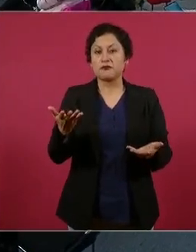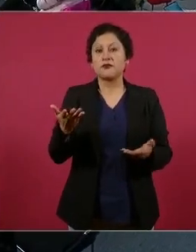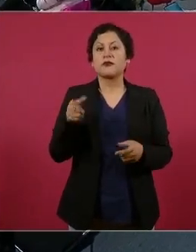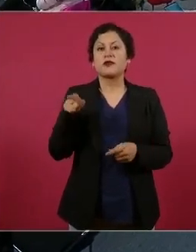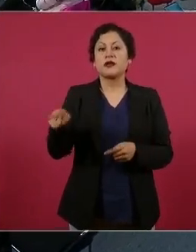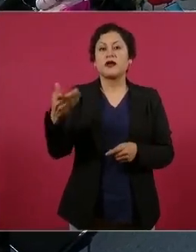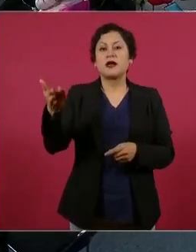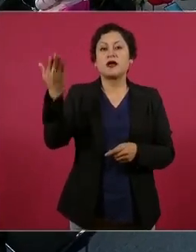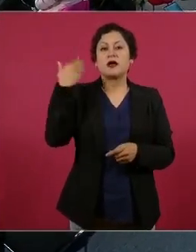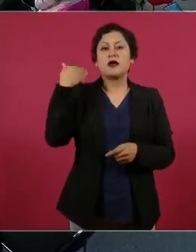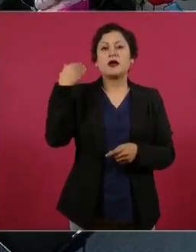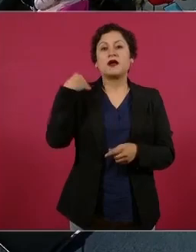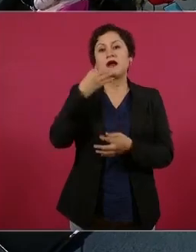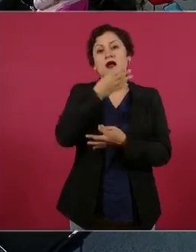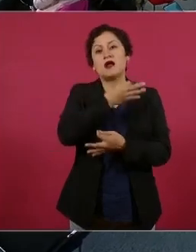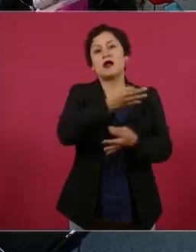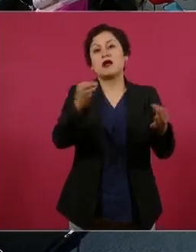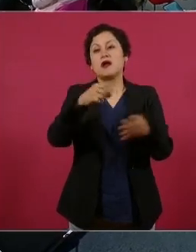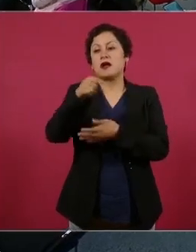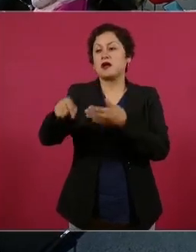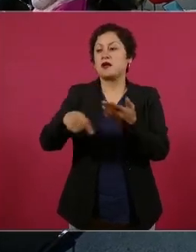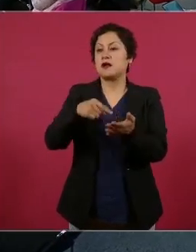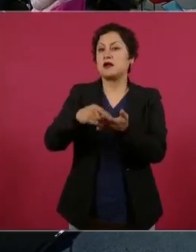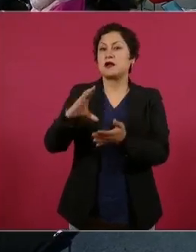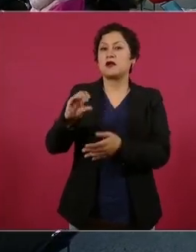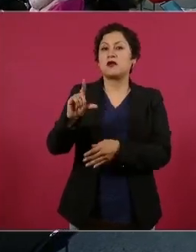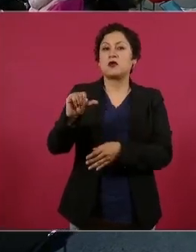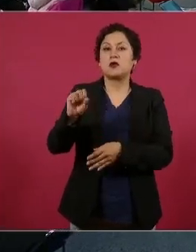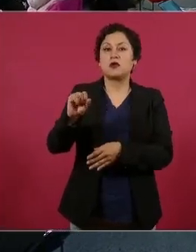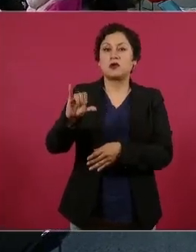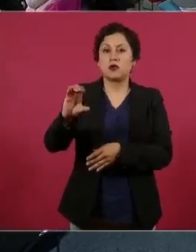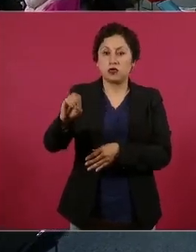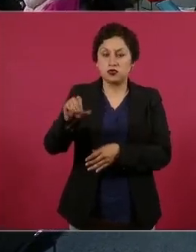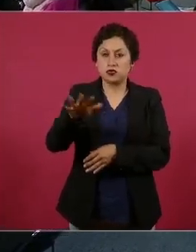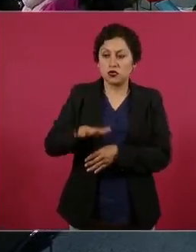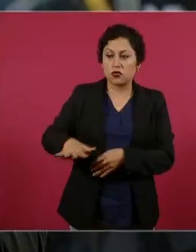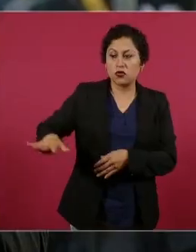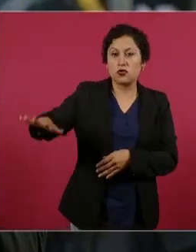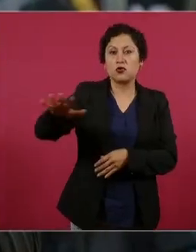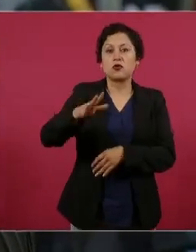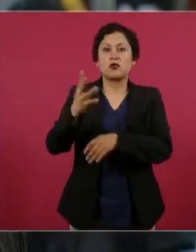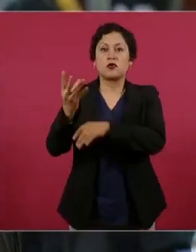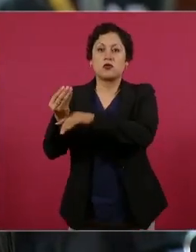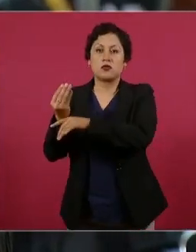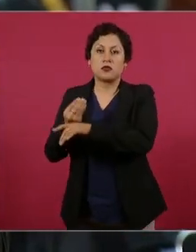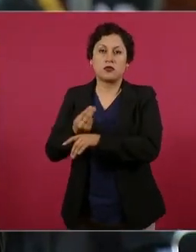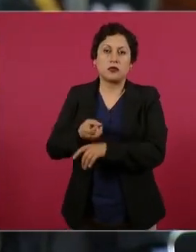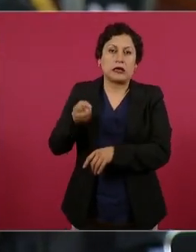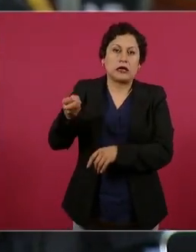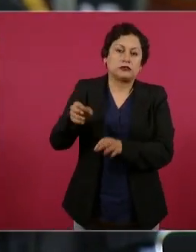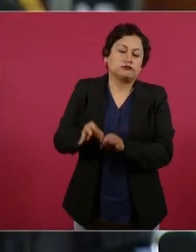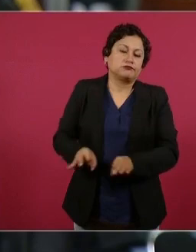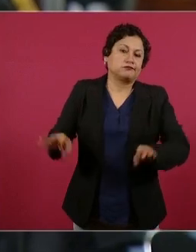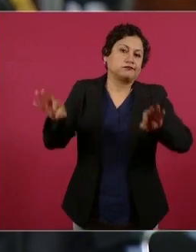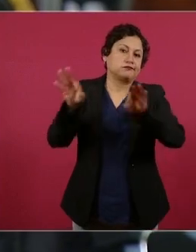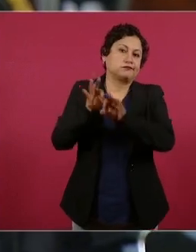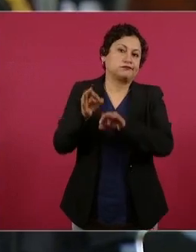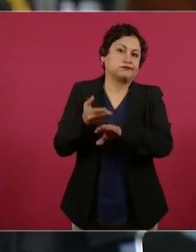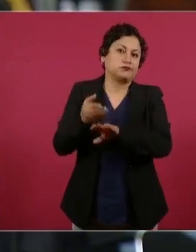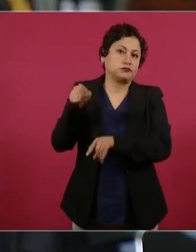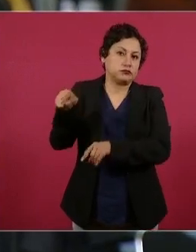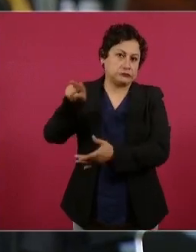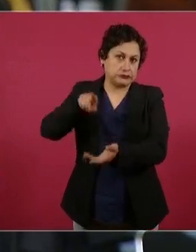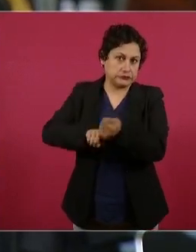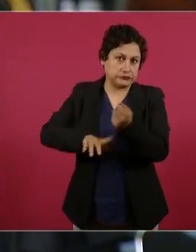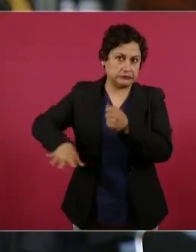Anunciaron la regularización de la Colosio, de la colonia Colosio, que es una colonia muy importante en Playa del Carmen. Ha tenido mucho tiempo